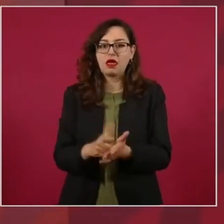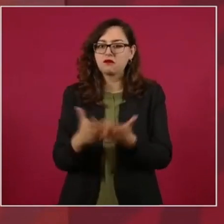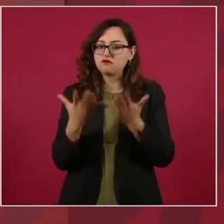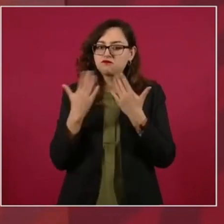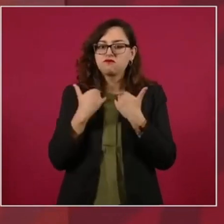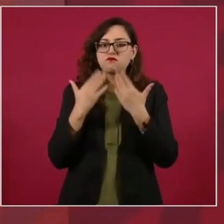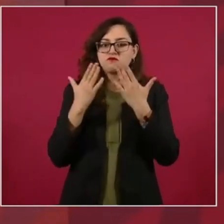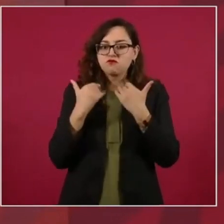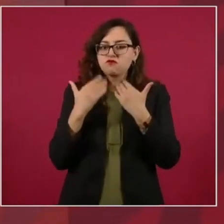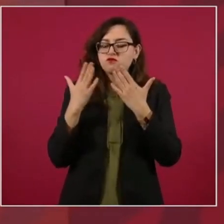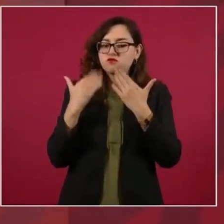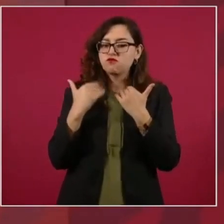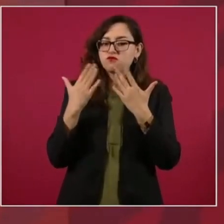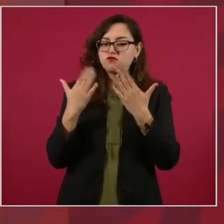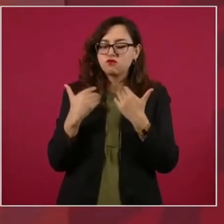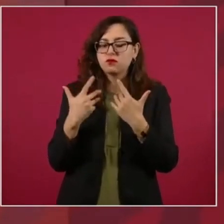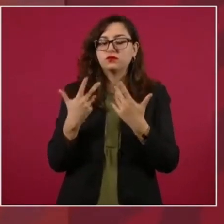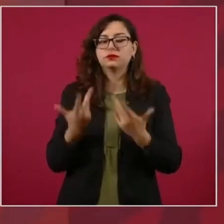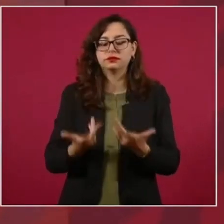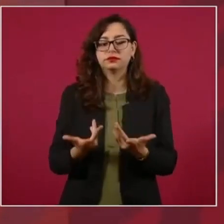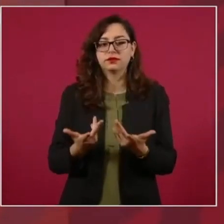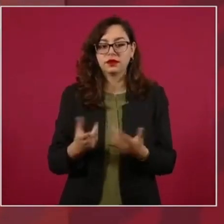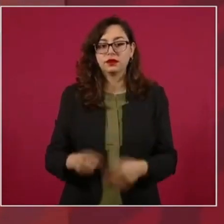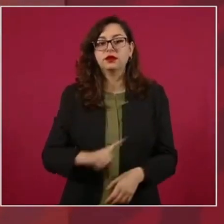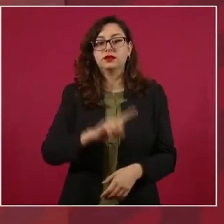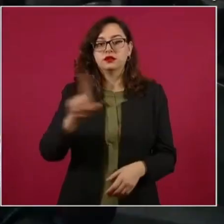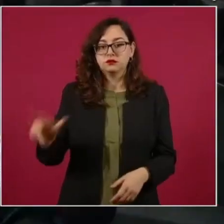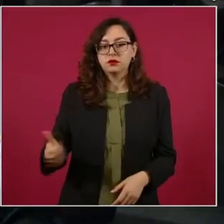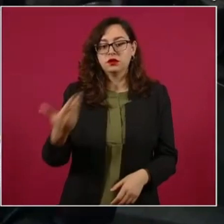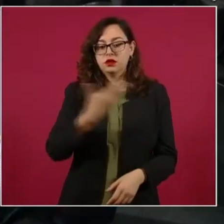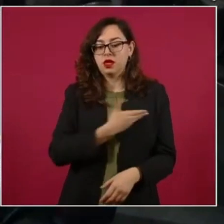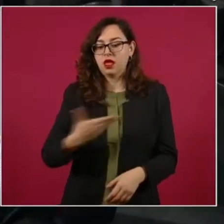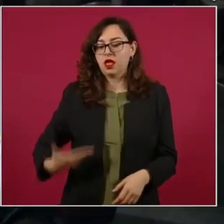Y luego tampoco con el presidente Calles.